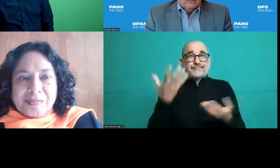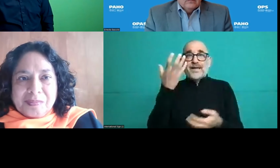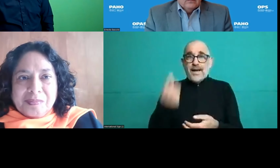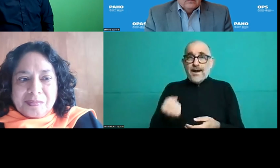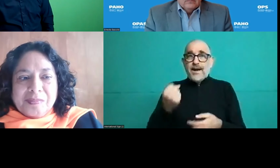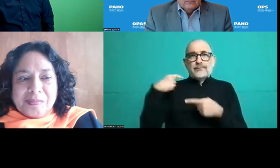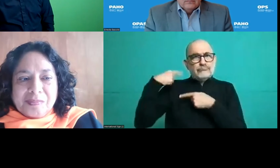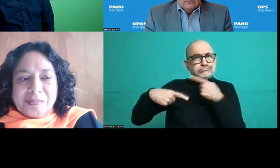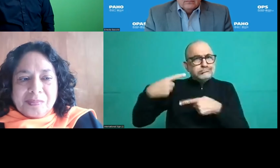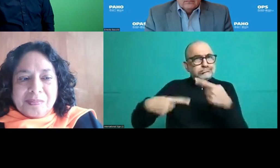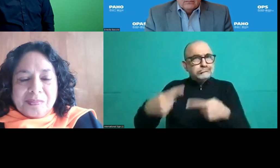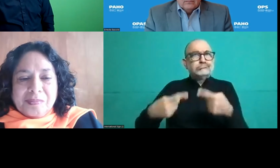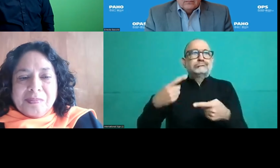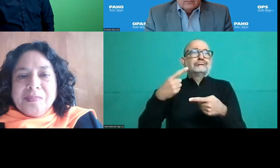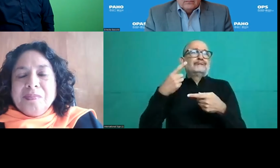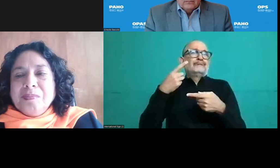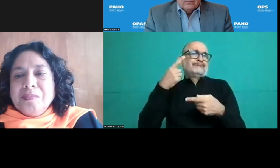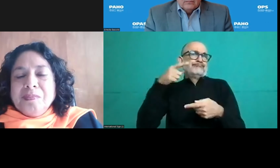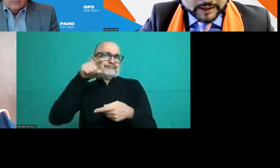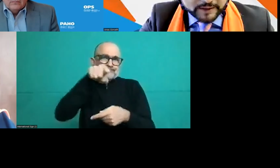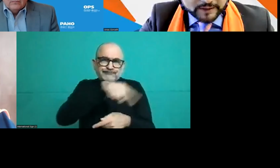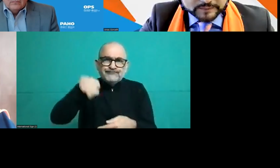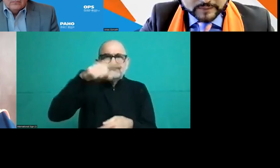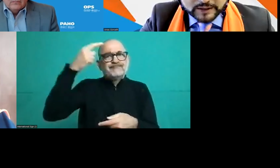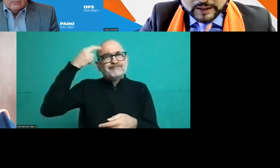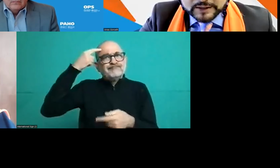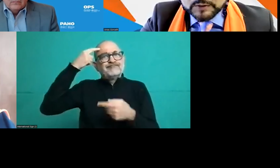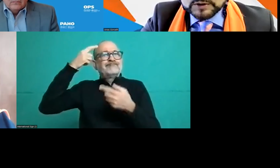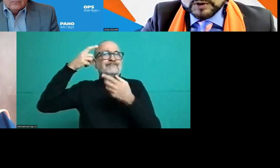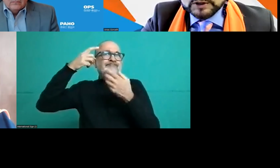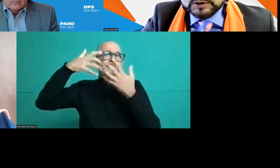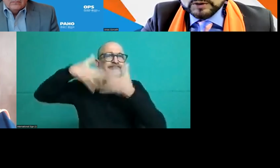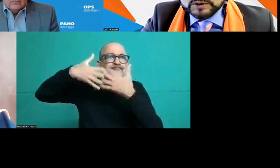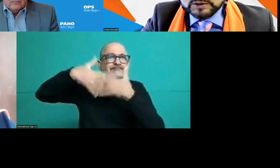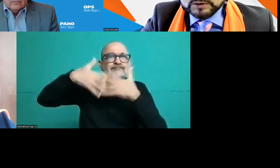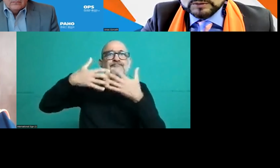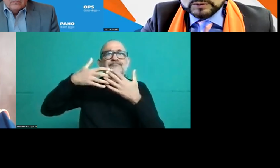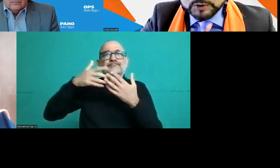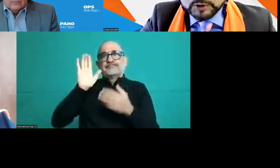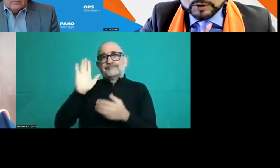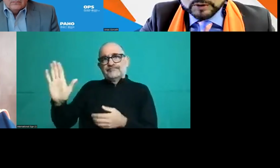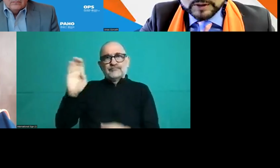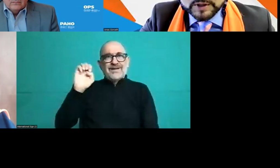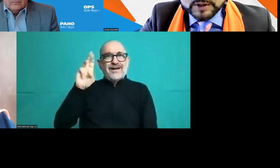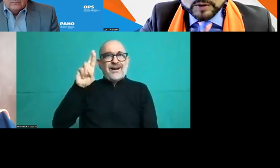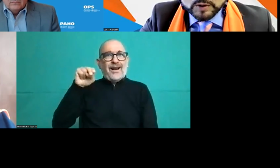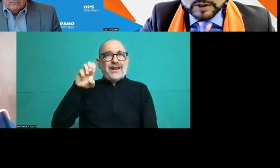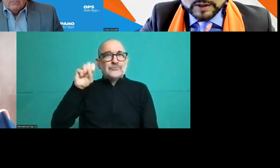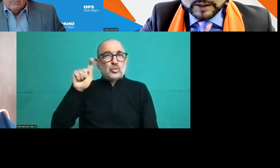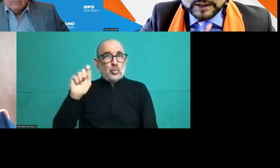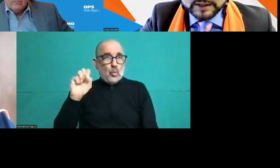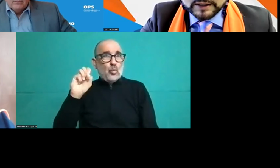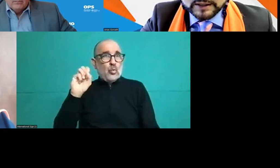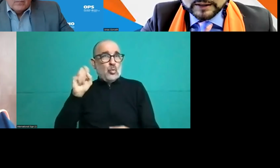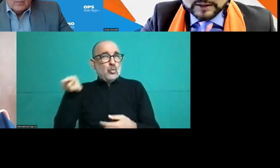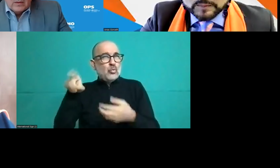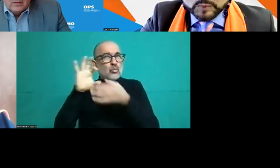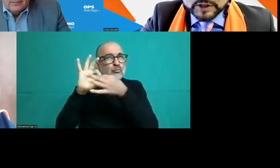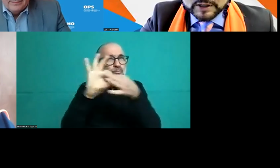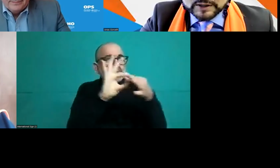Ernesto, esa asimetría que todavía permanece. Y es nuestro reto tuyo y mío hoy,